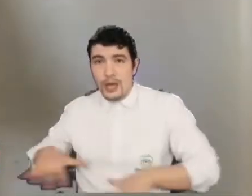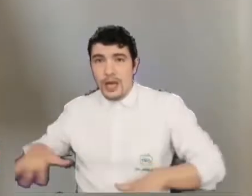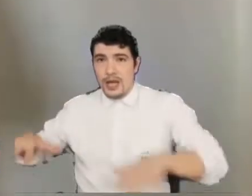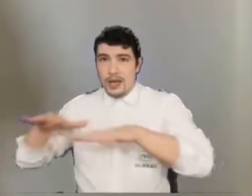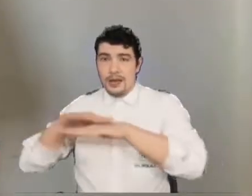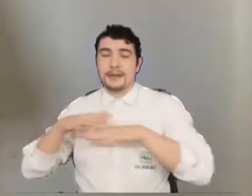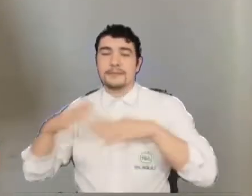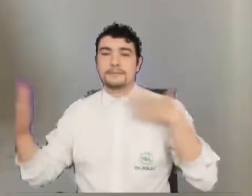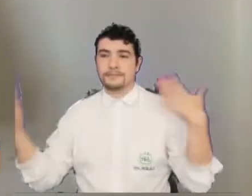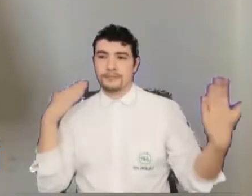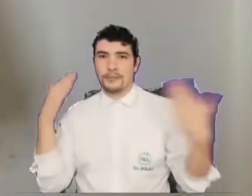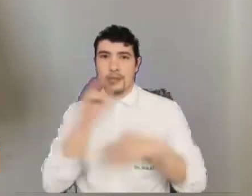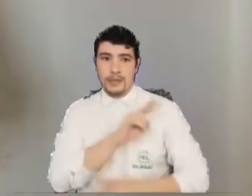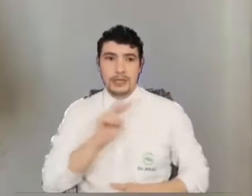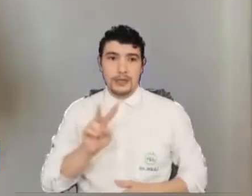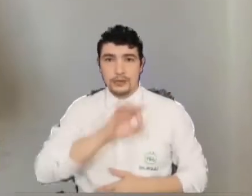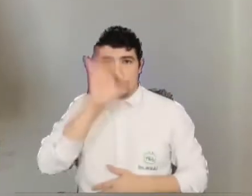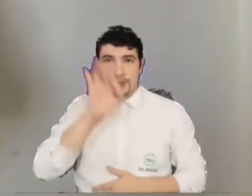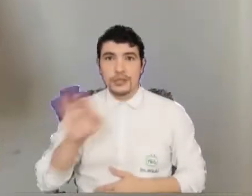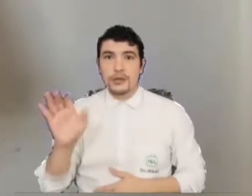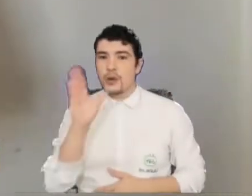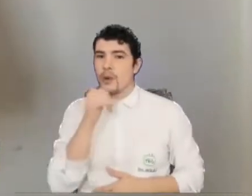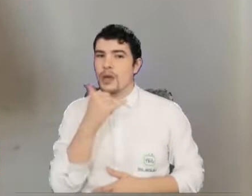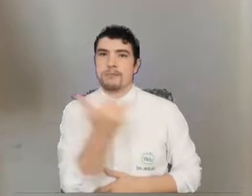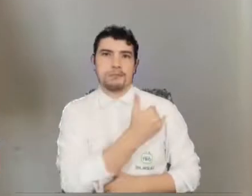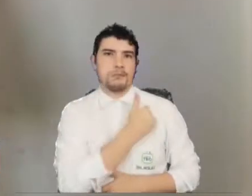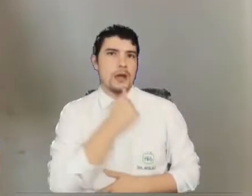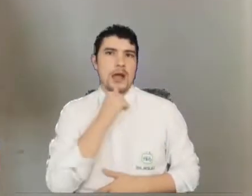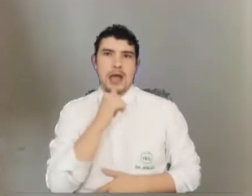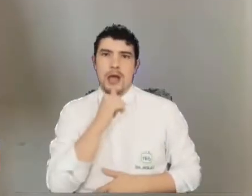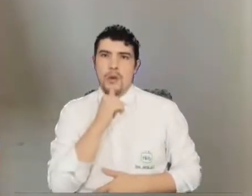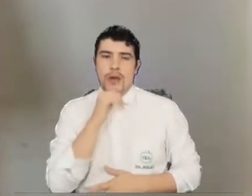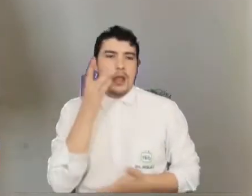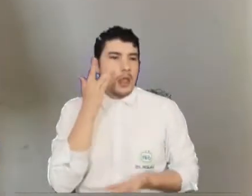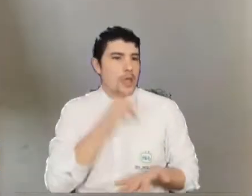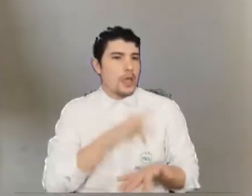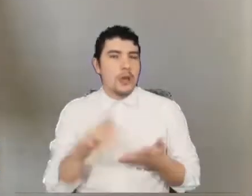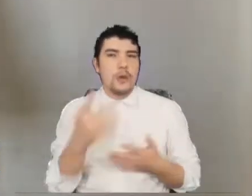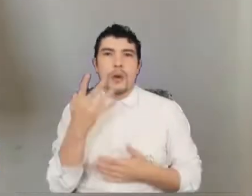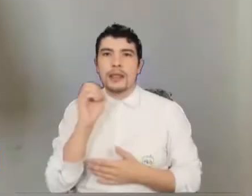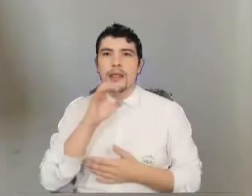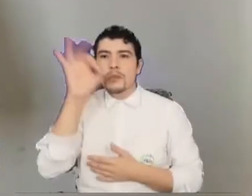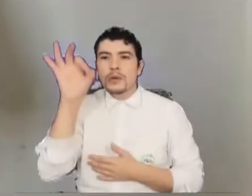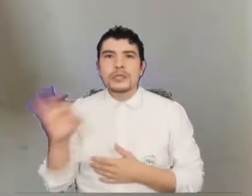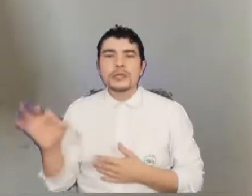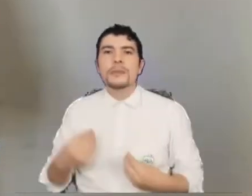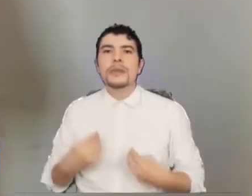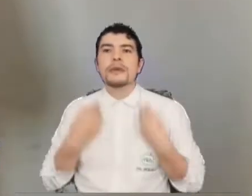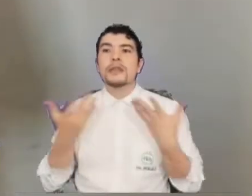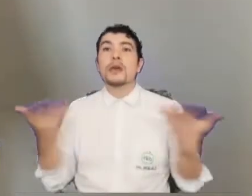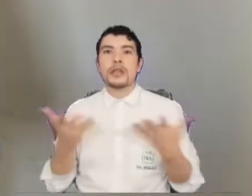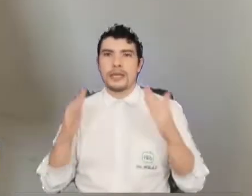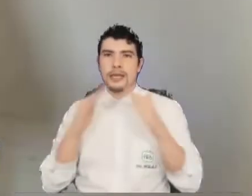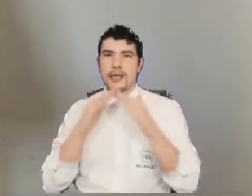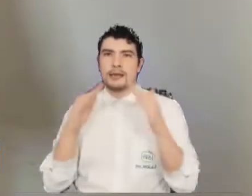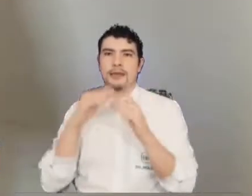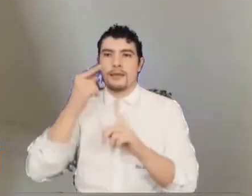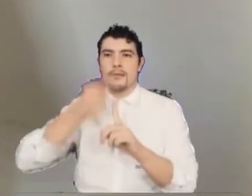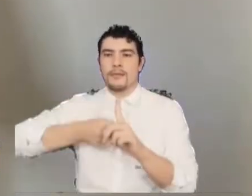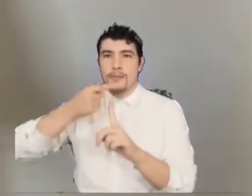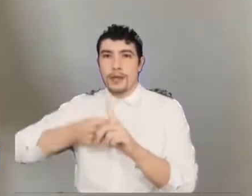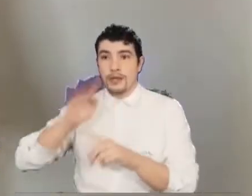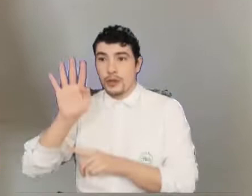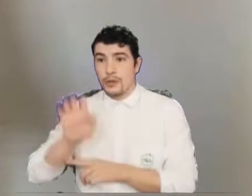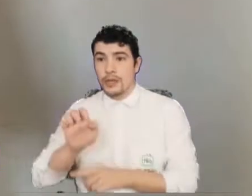siquiera cuentan con agua potable, el 40% viven en casas arrendadas, de igual forma que el 91% de los